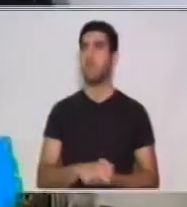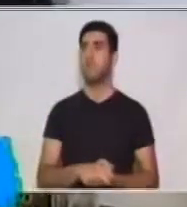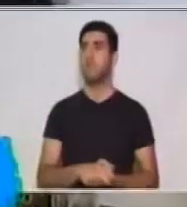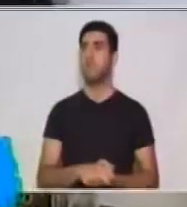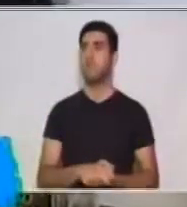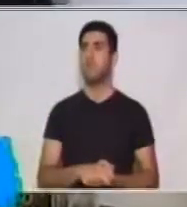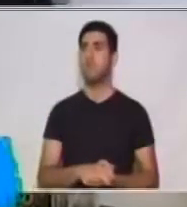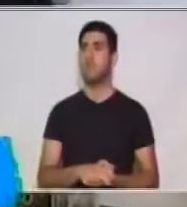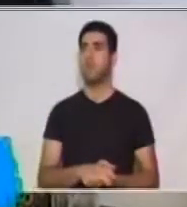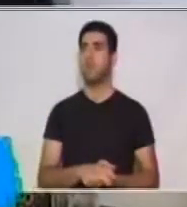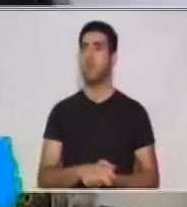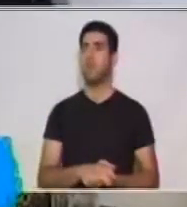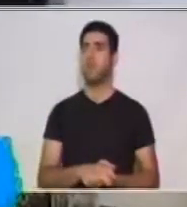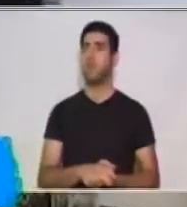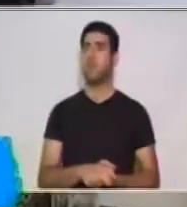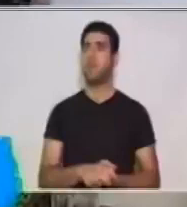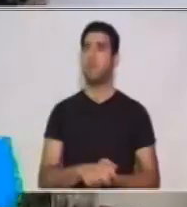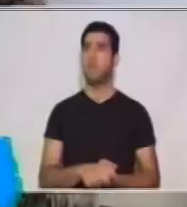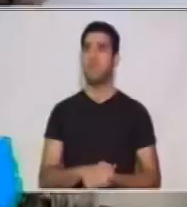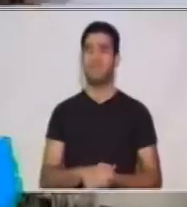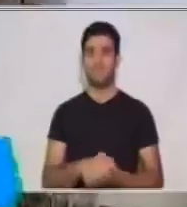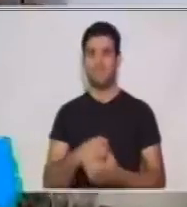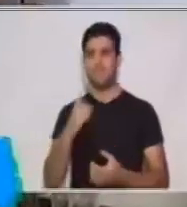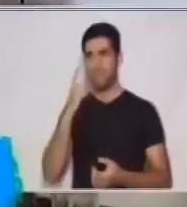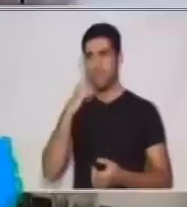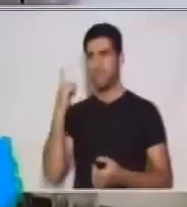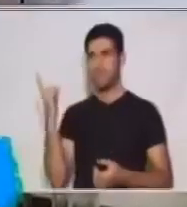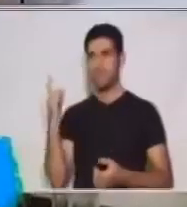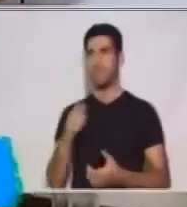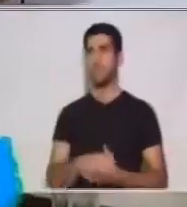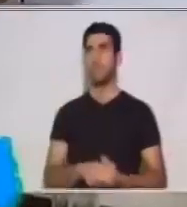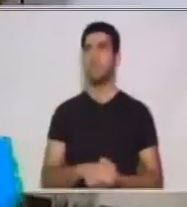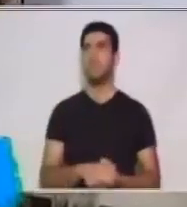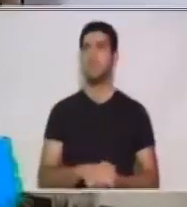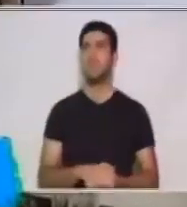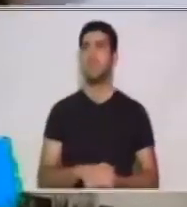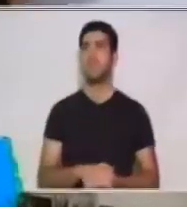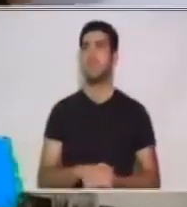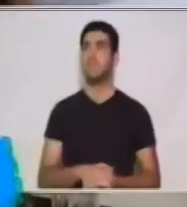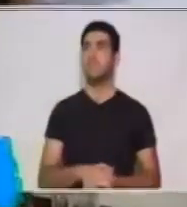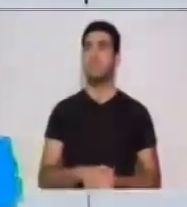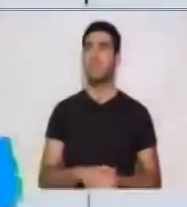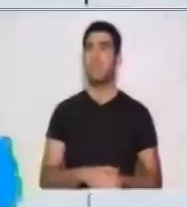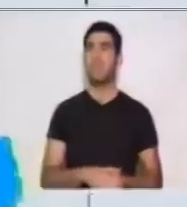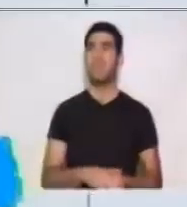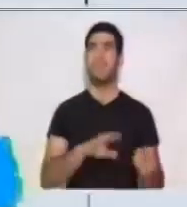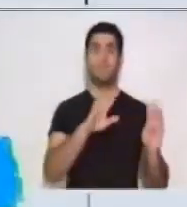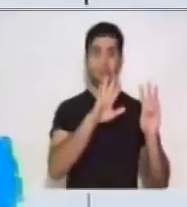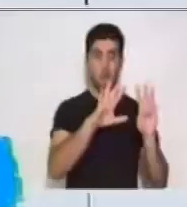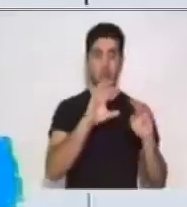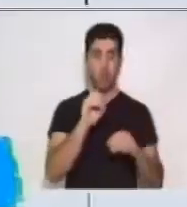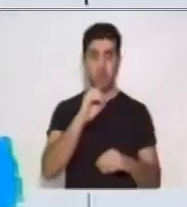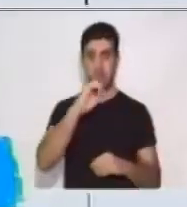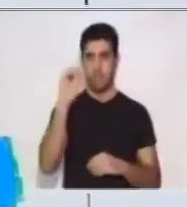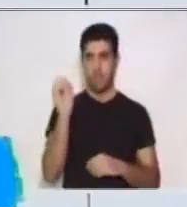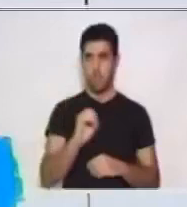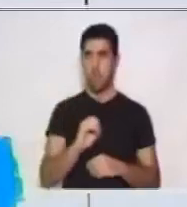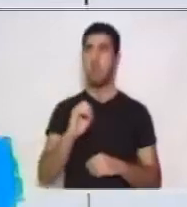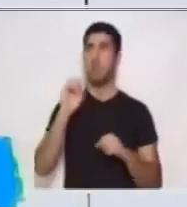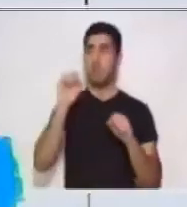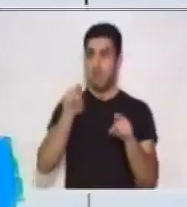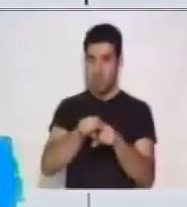80% en este problema, ¿verdad?, el 80% también se puede expresar